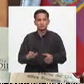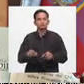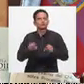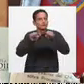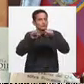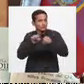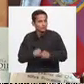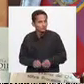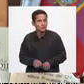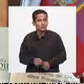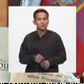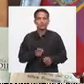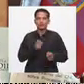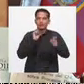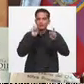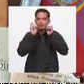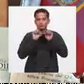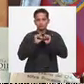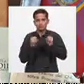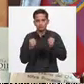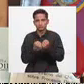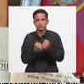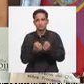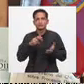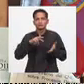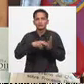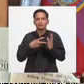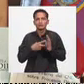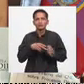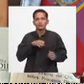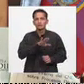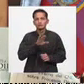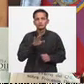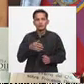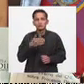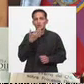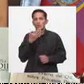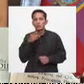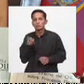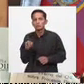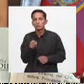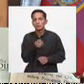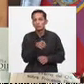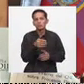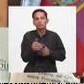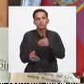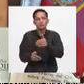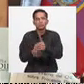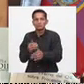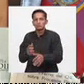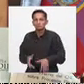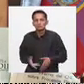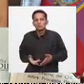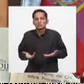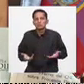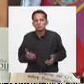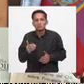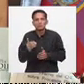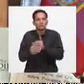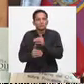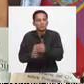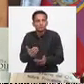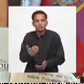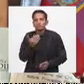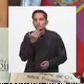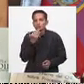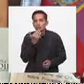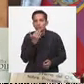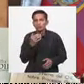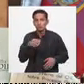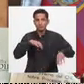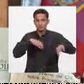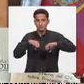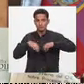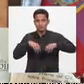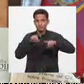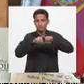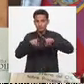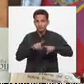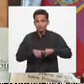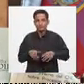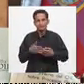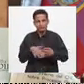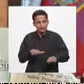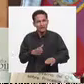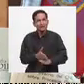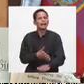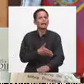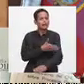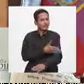ciudadanos pueden hacer un control social un chequeo de cómo va realizando las diversas actividades que propuso